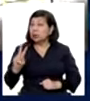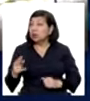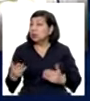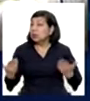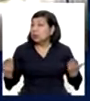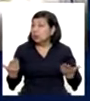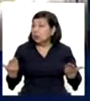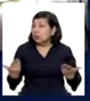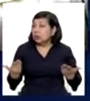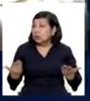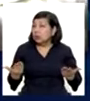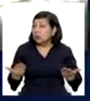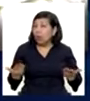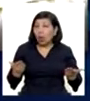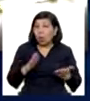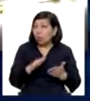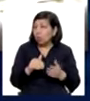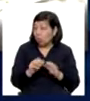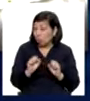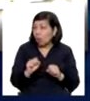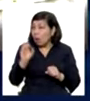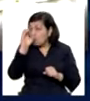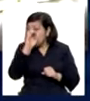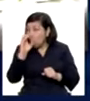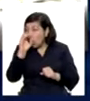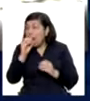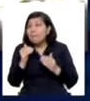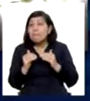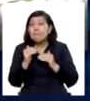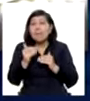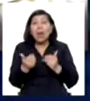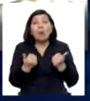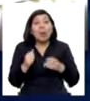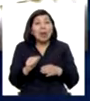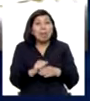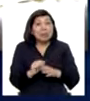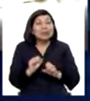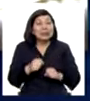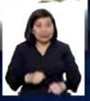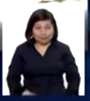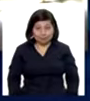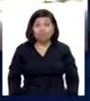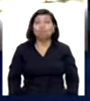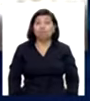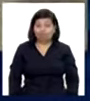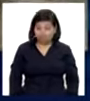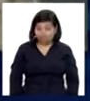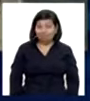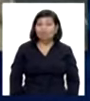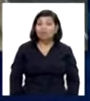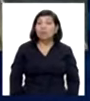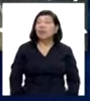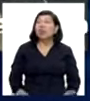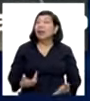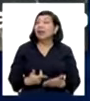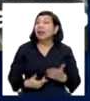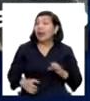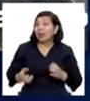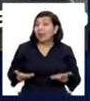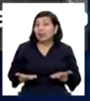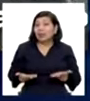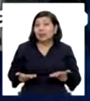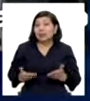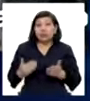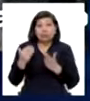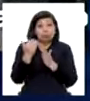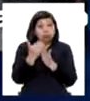convocatoria, porque lo que ustedes de todas maneras buscan resaltar son las buenas prácticas. Sí. ¿No? Efectivamente. ¿Qué es lo que se